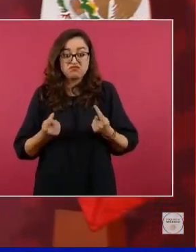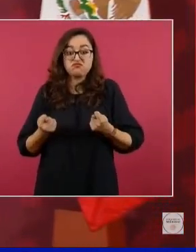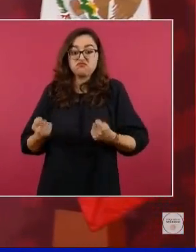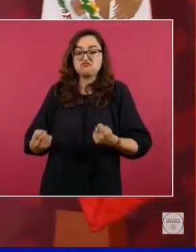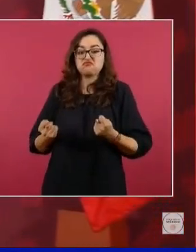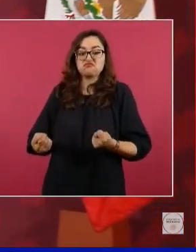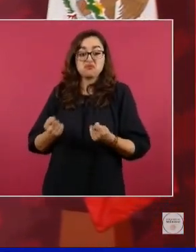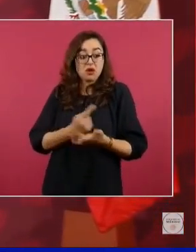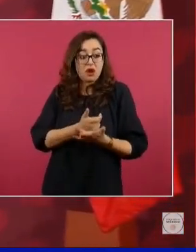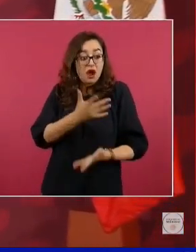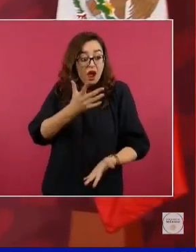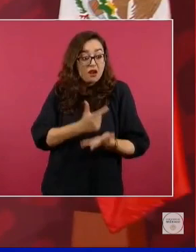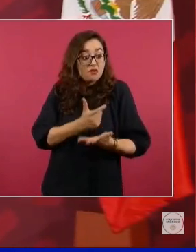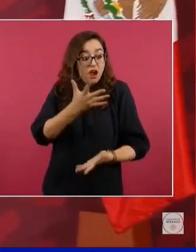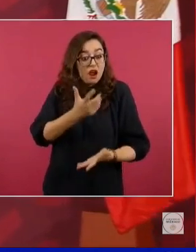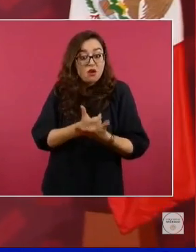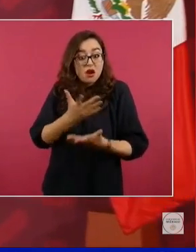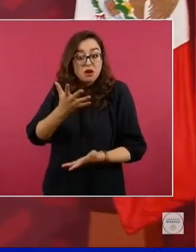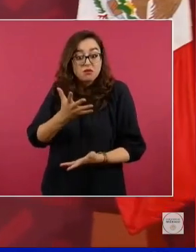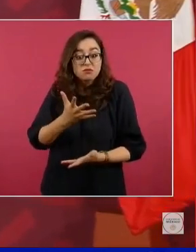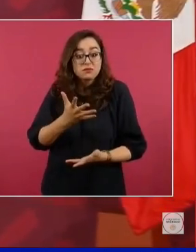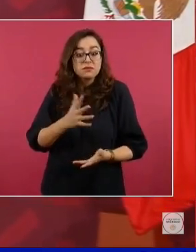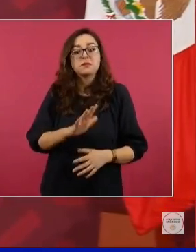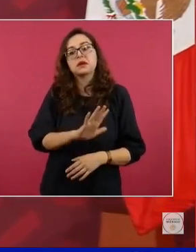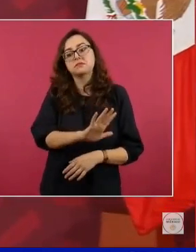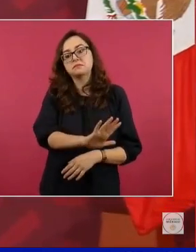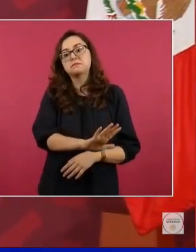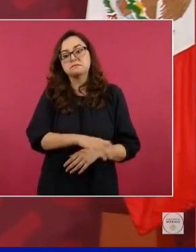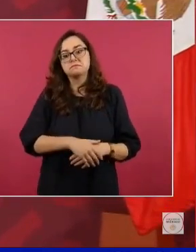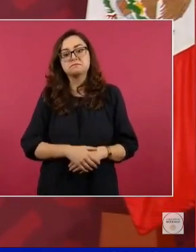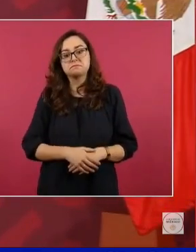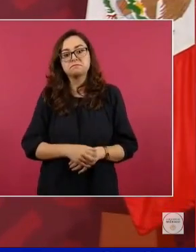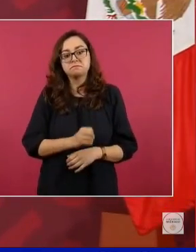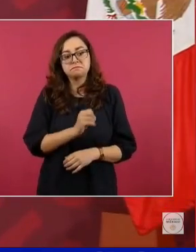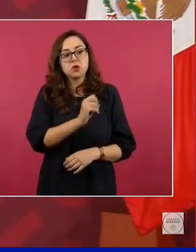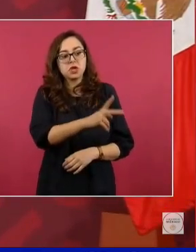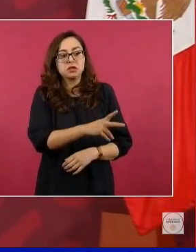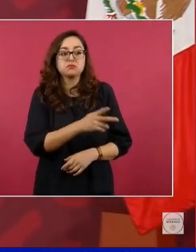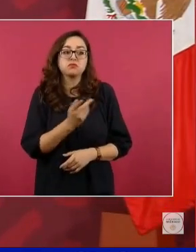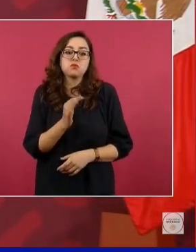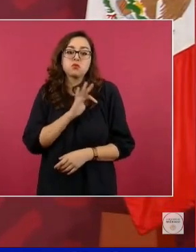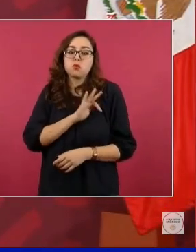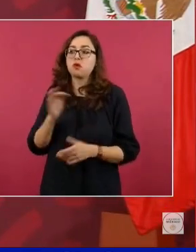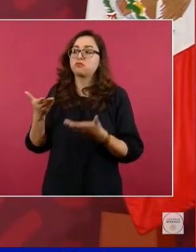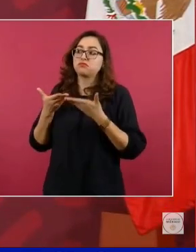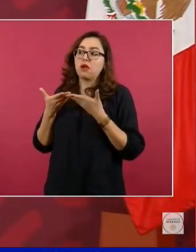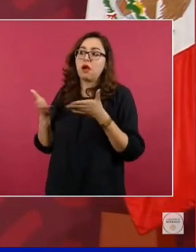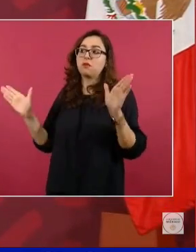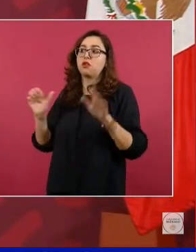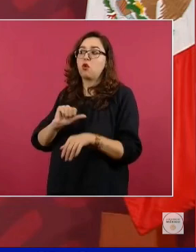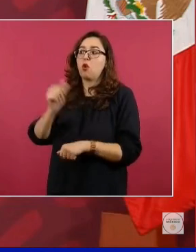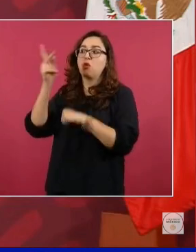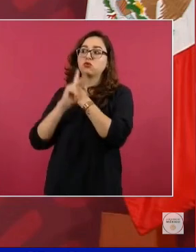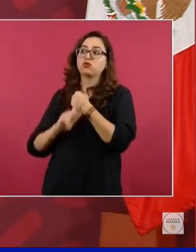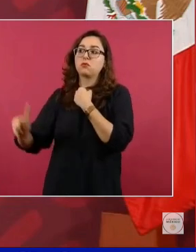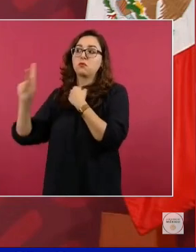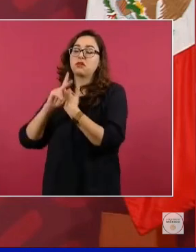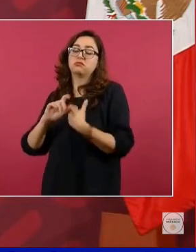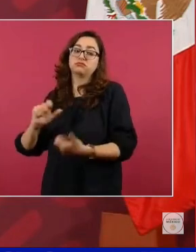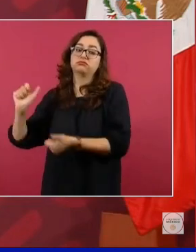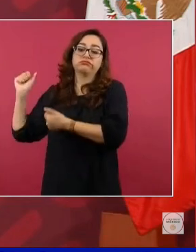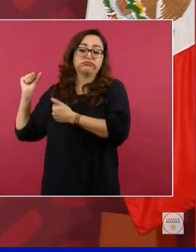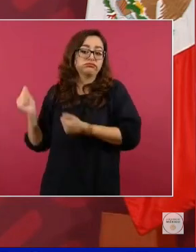no se tiene mucho control de la frontera sur y entra mucho ganado